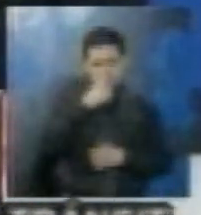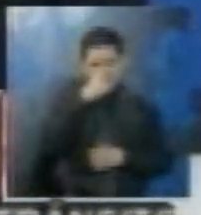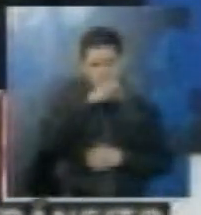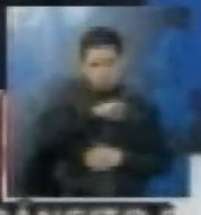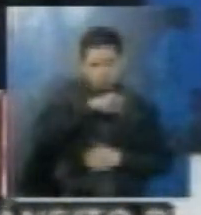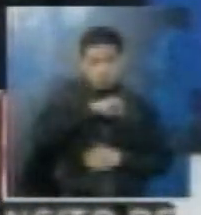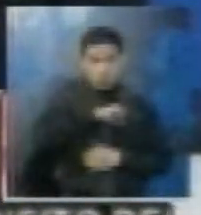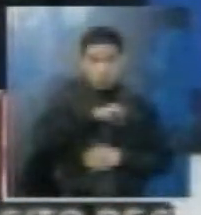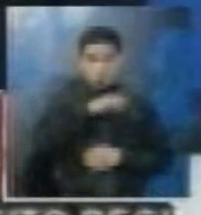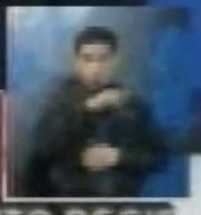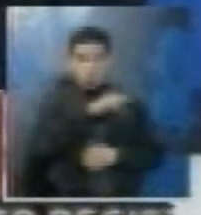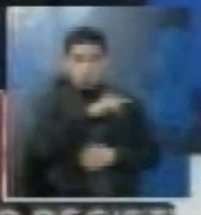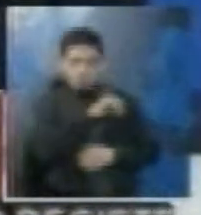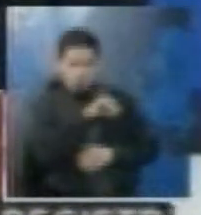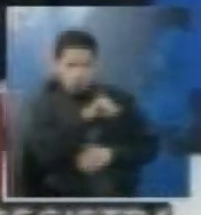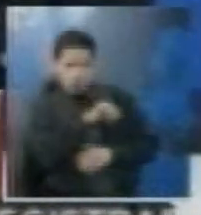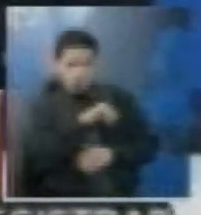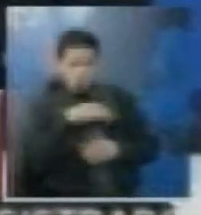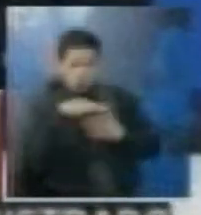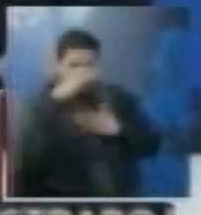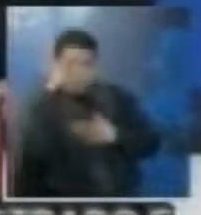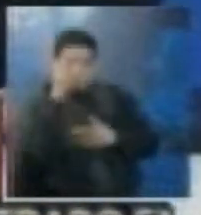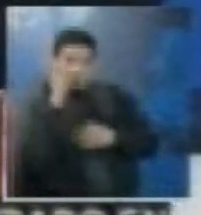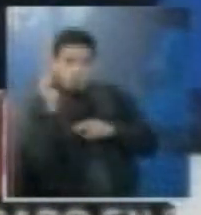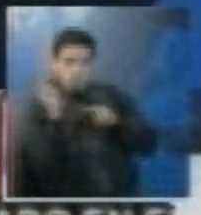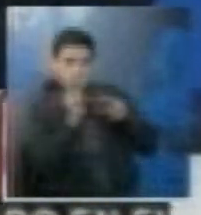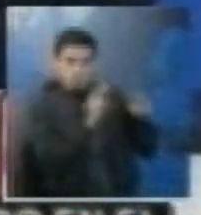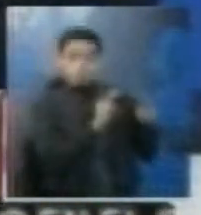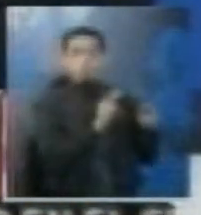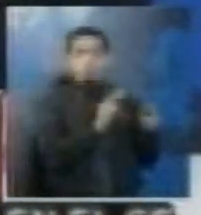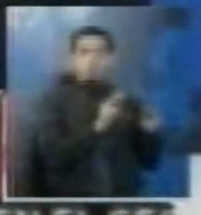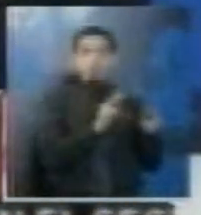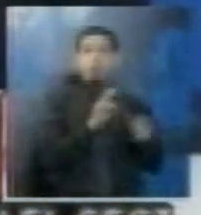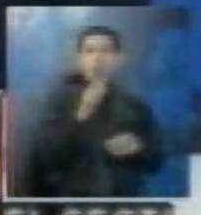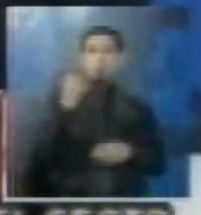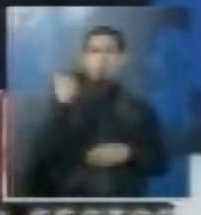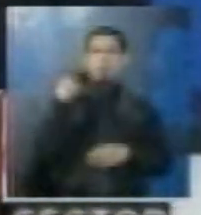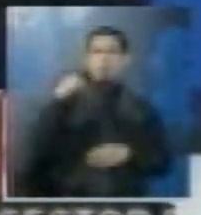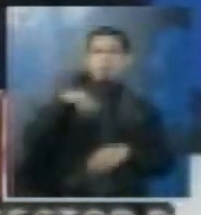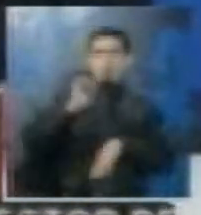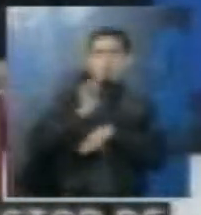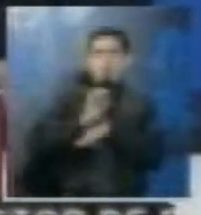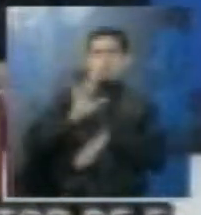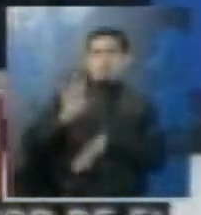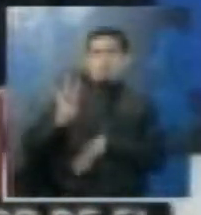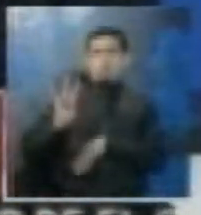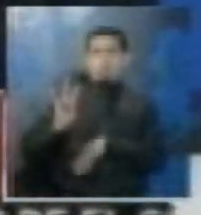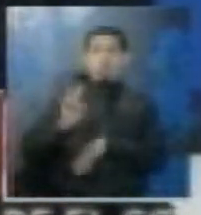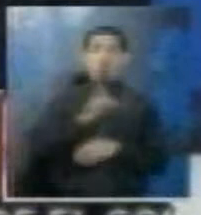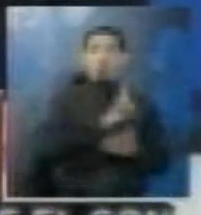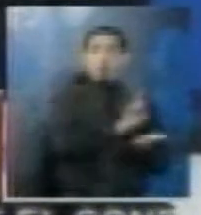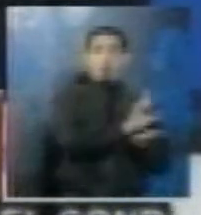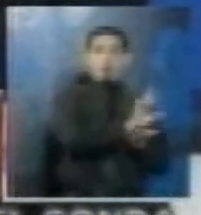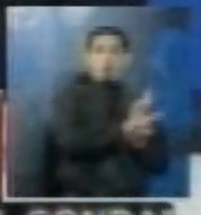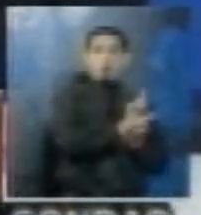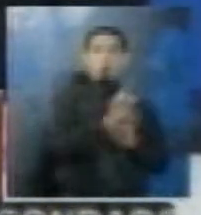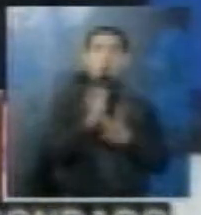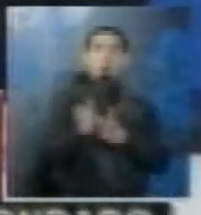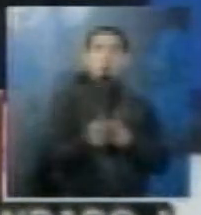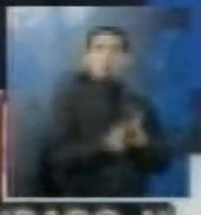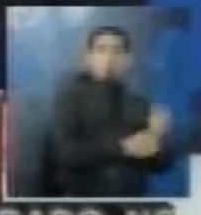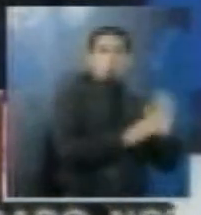puedan asociarse con el coronavirus, a pesar de que ya existen 7 casos en el país. En Loja se realizan los